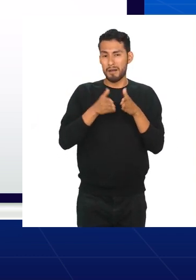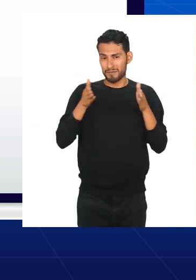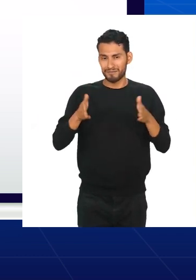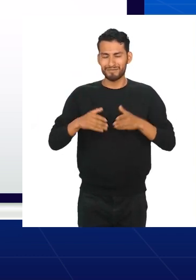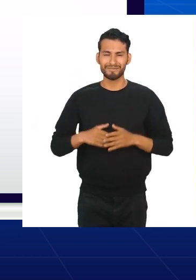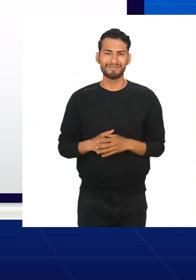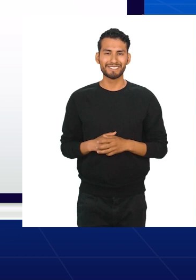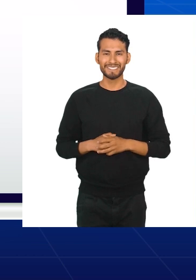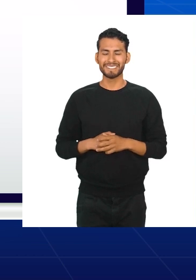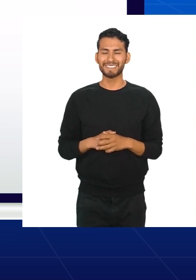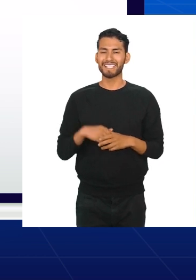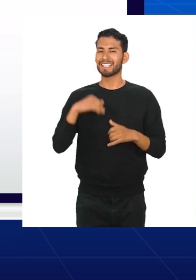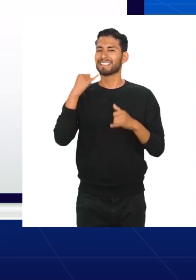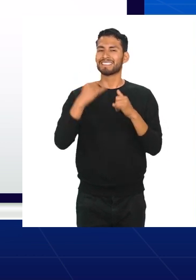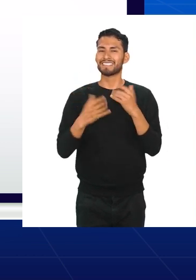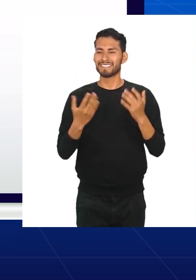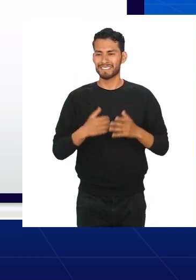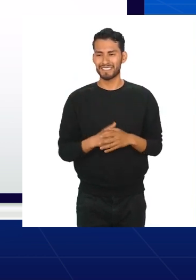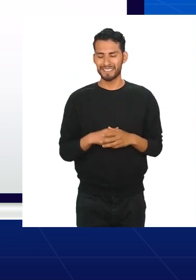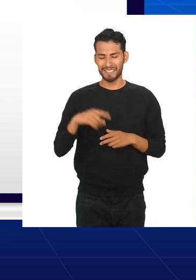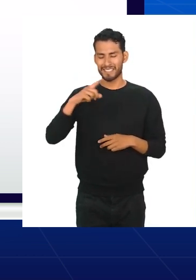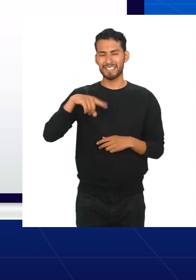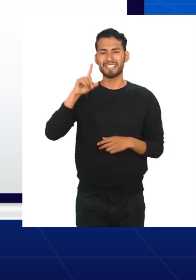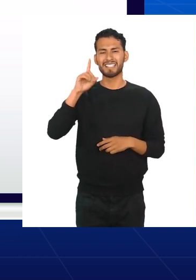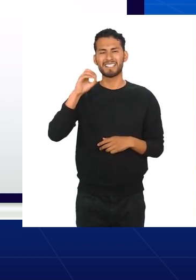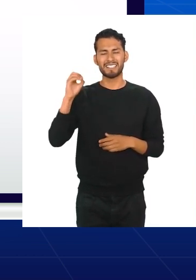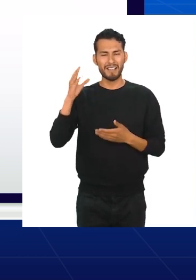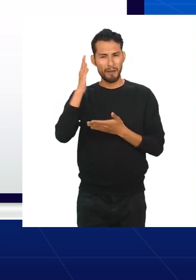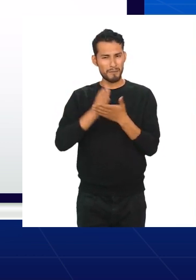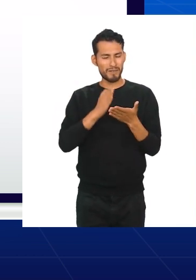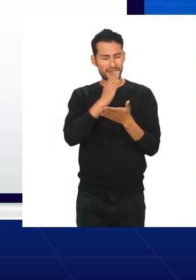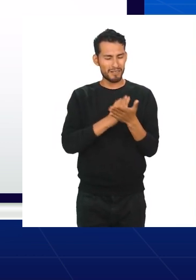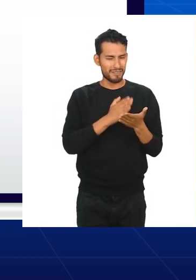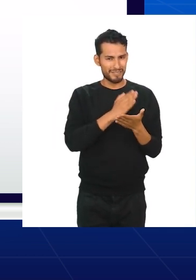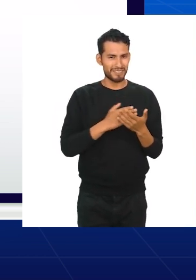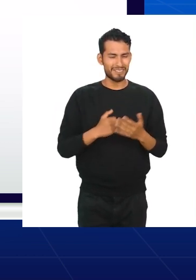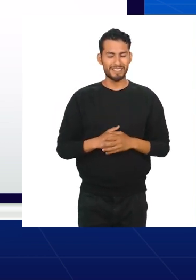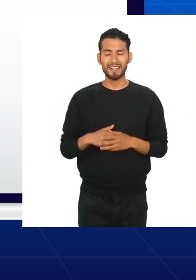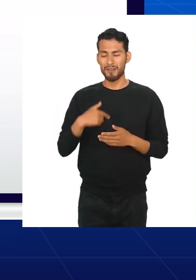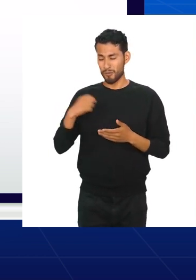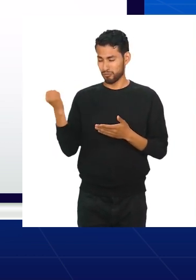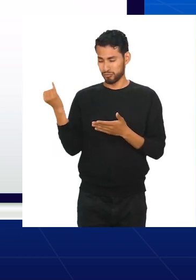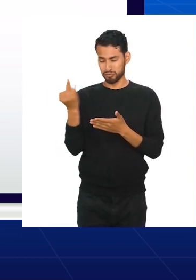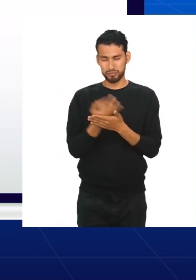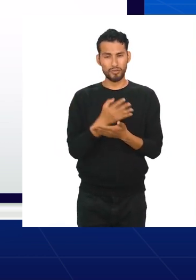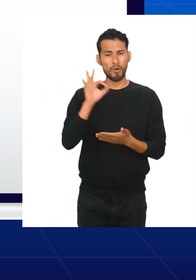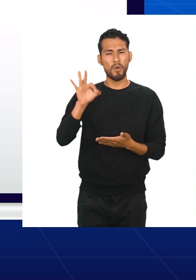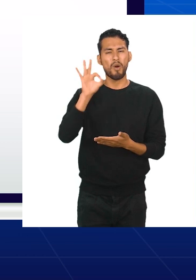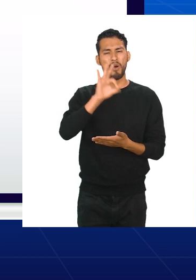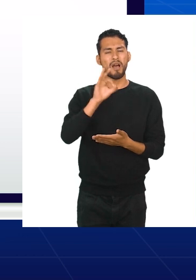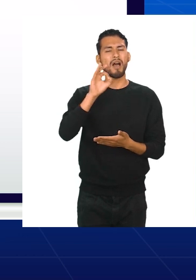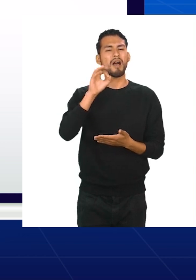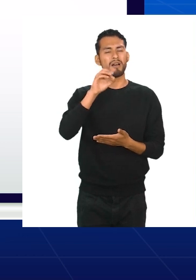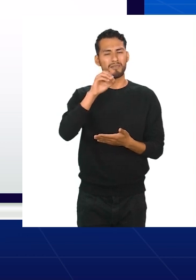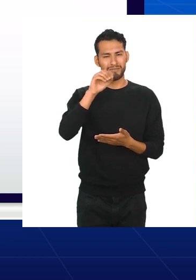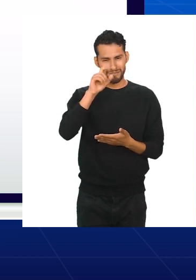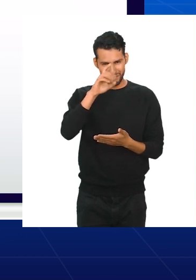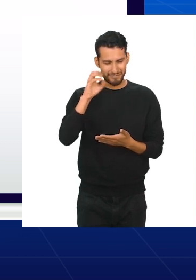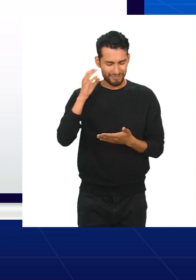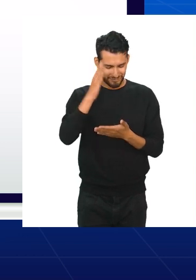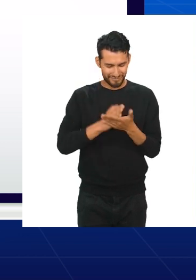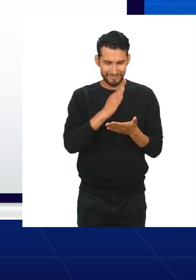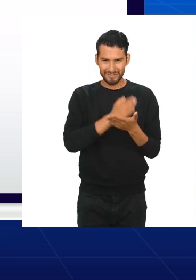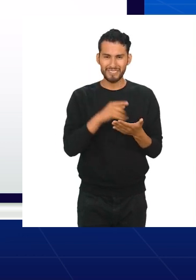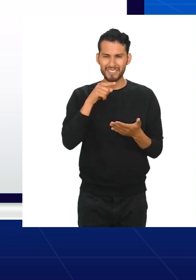amplitud. Y finalmente, los percentiles. Tenemos 99 percentiles que dividirían a la